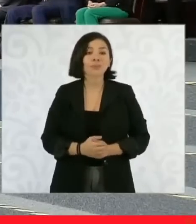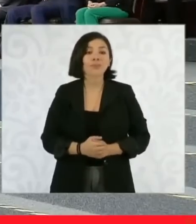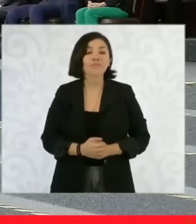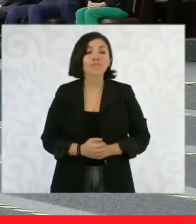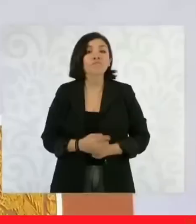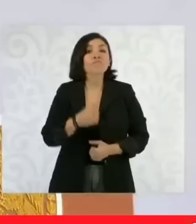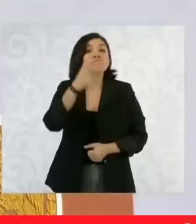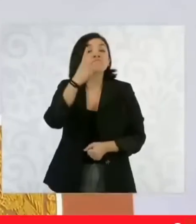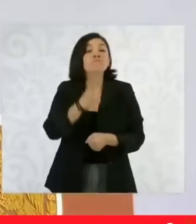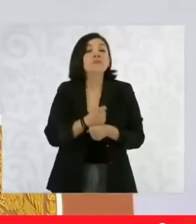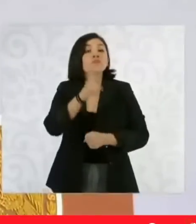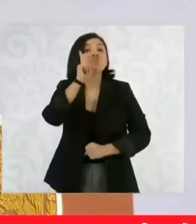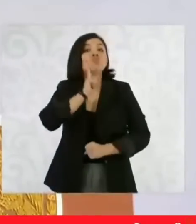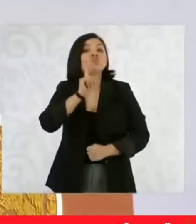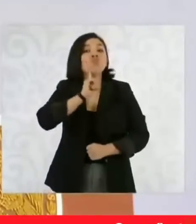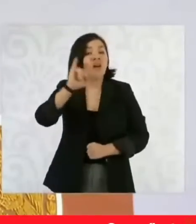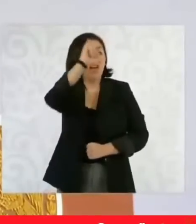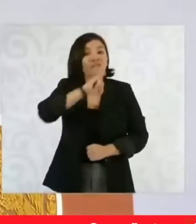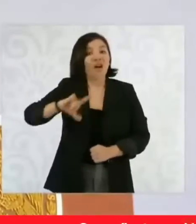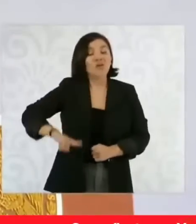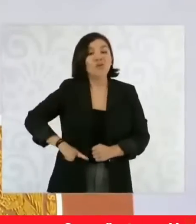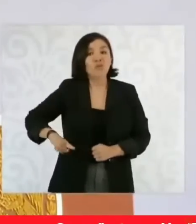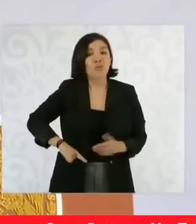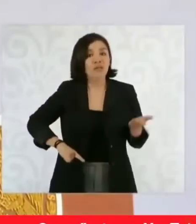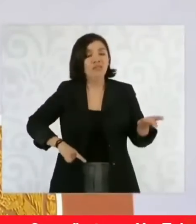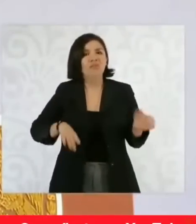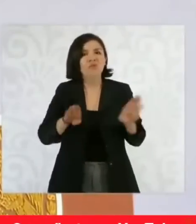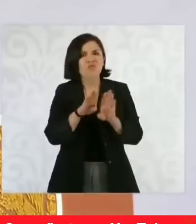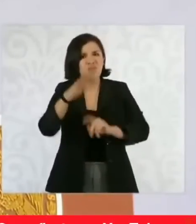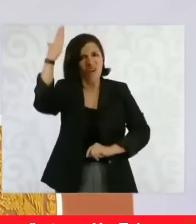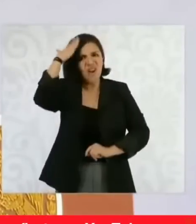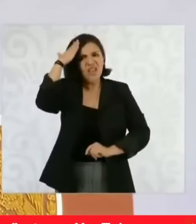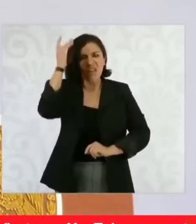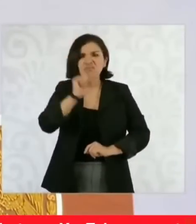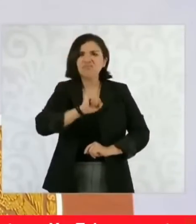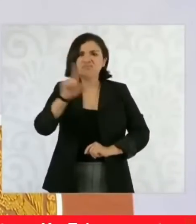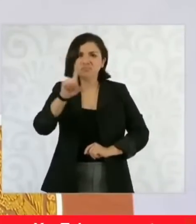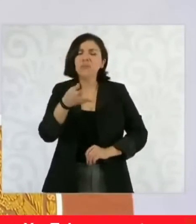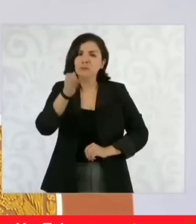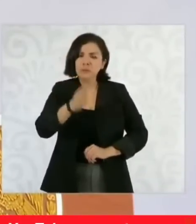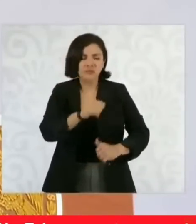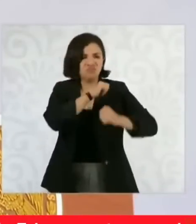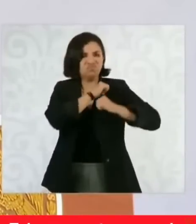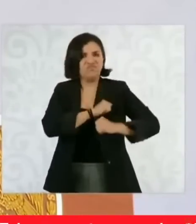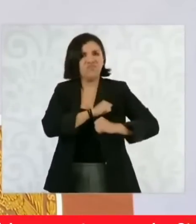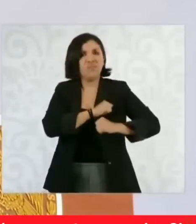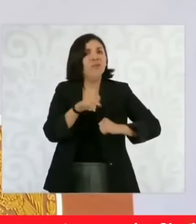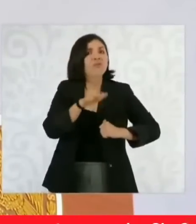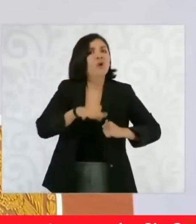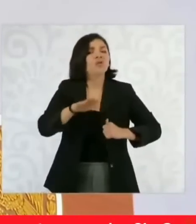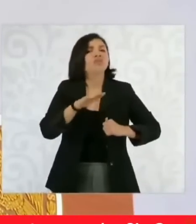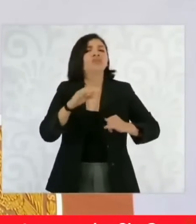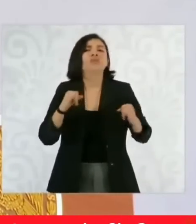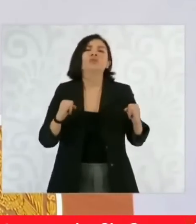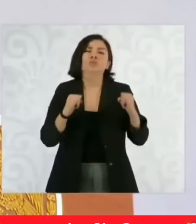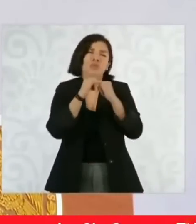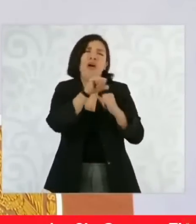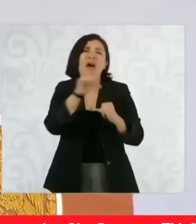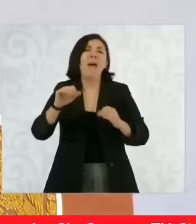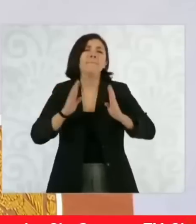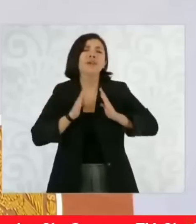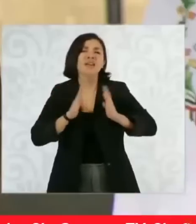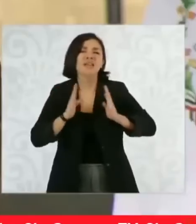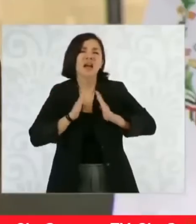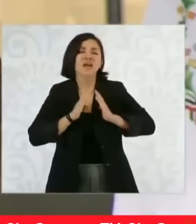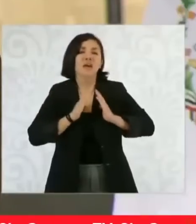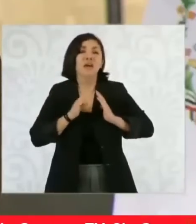Primera jefa de Estado que con gran liderazgo asumió el mando supremo de las instituciones militares que